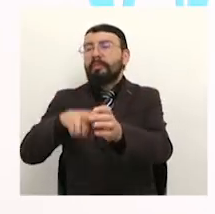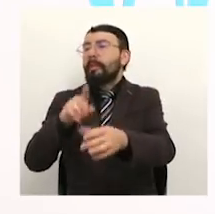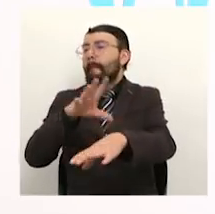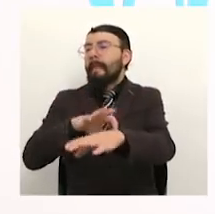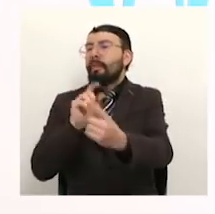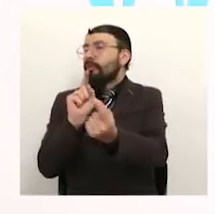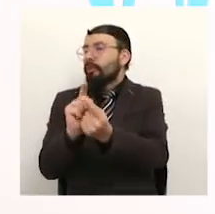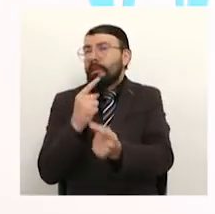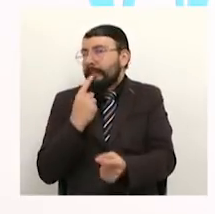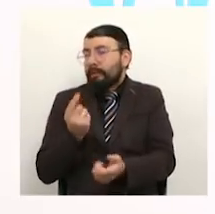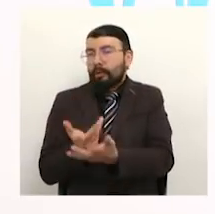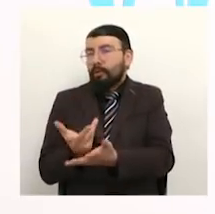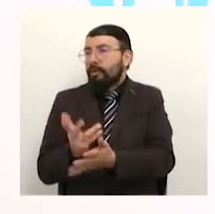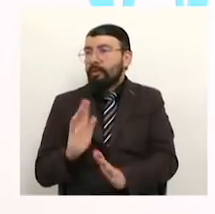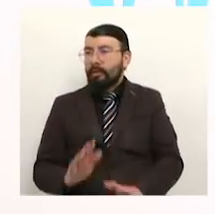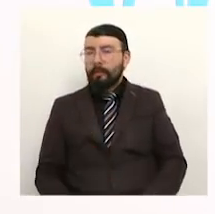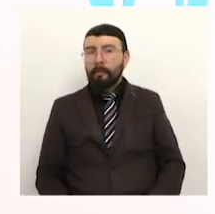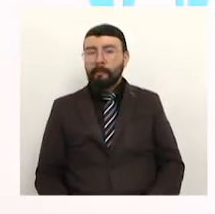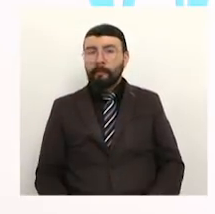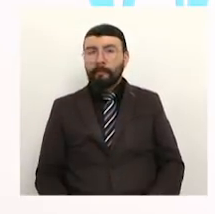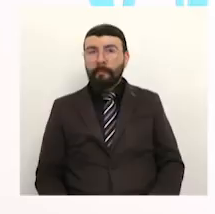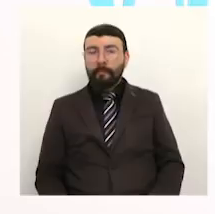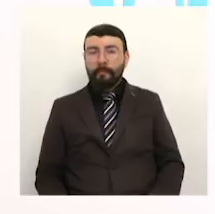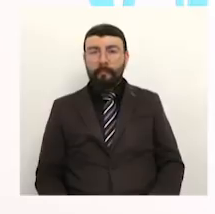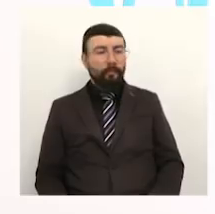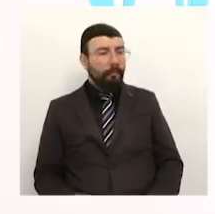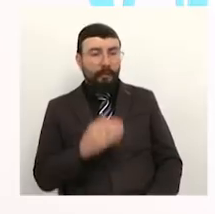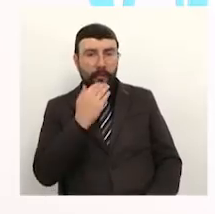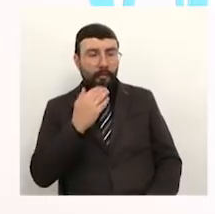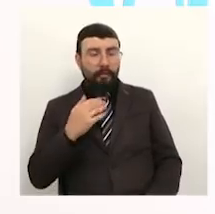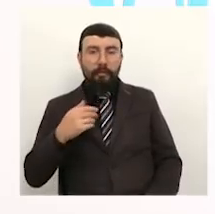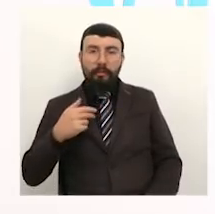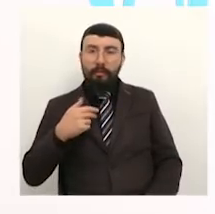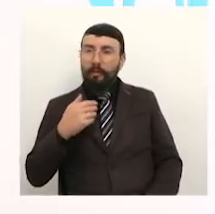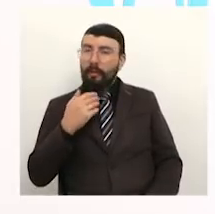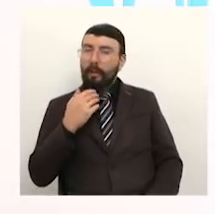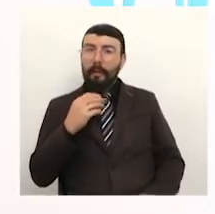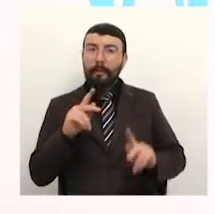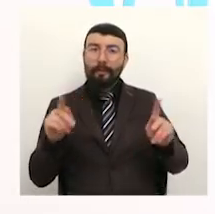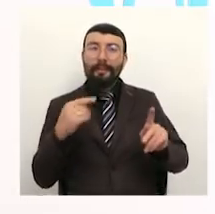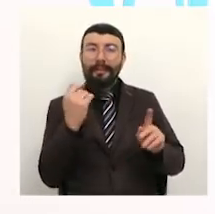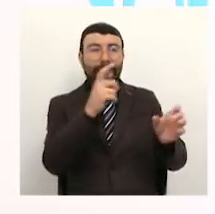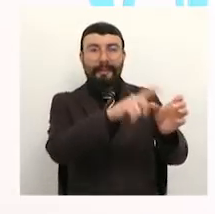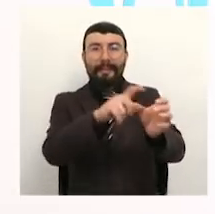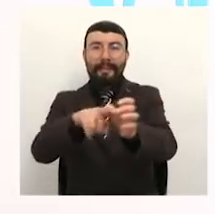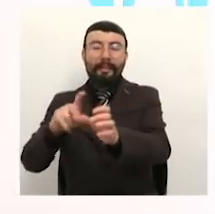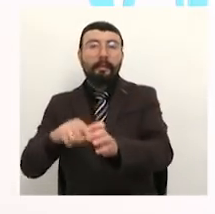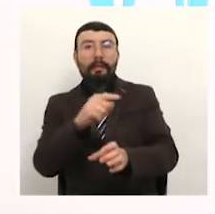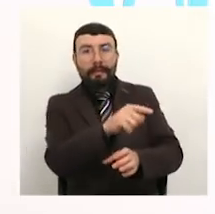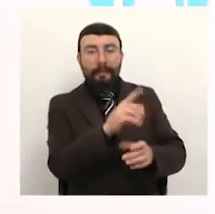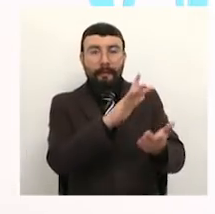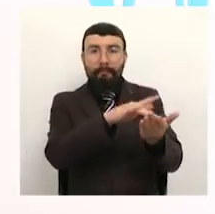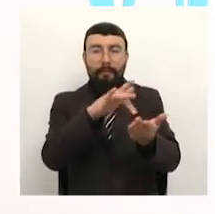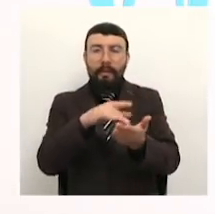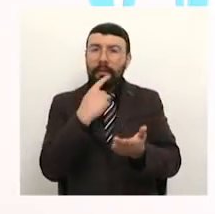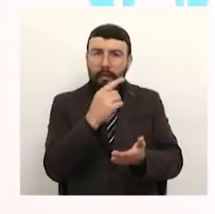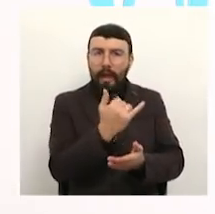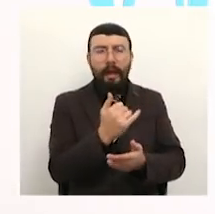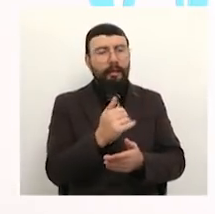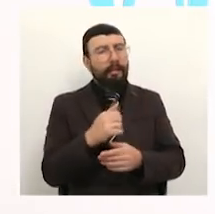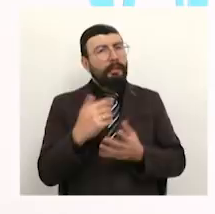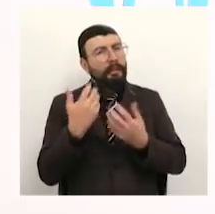gracias saben que una de las cosas que nosotros tratamos de con las personas que nos apoyan en la distribución de los productos es que tengan este tipo de